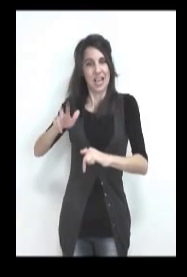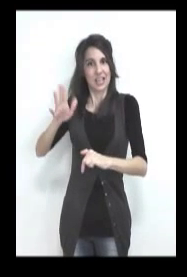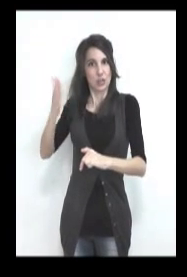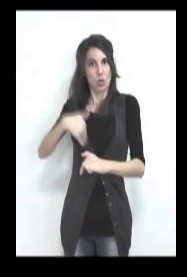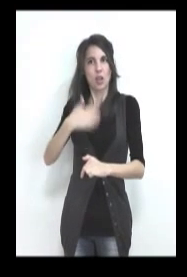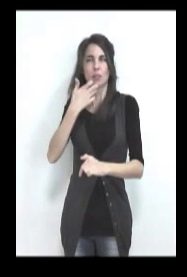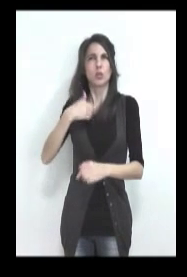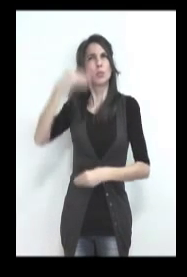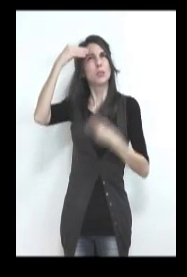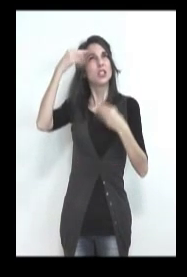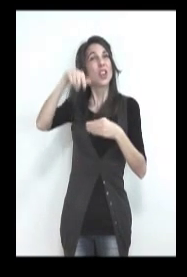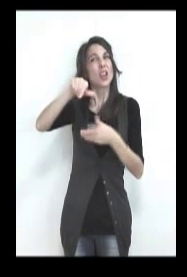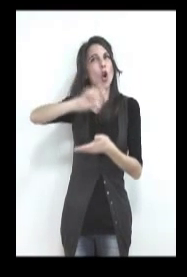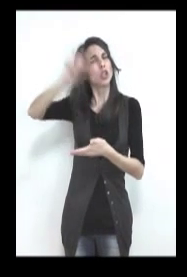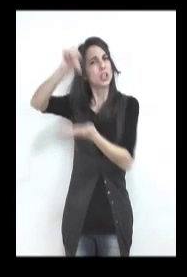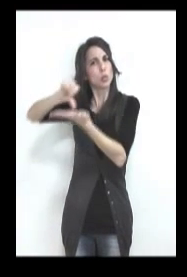están haciéndose